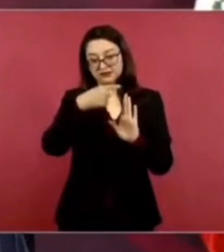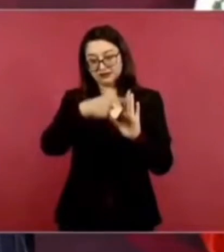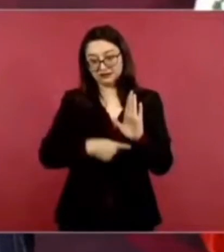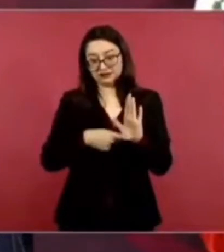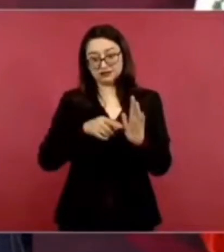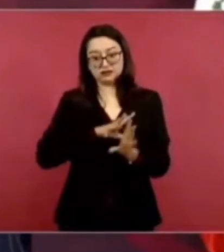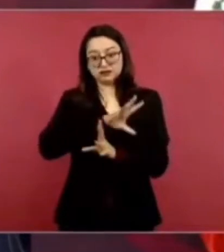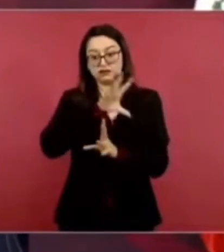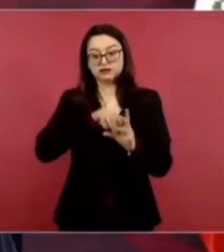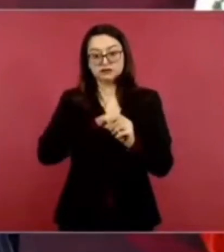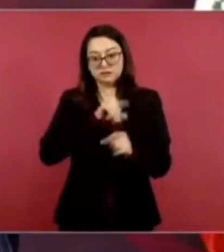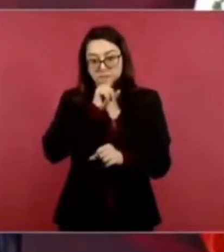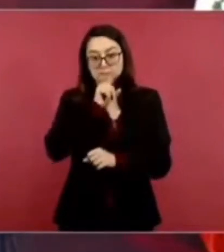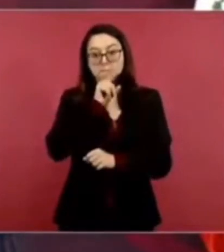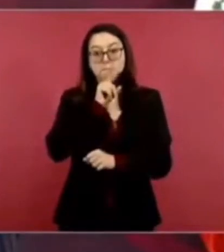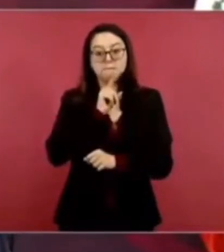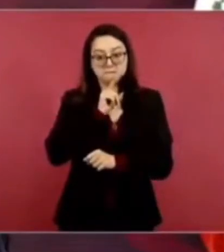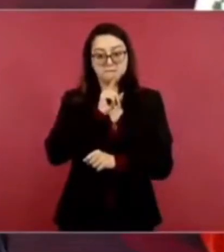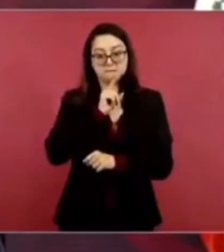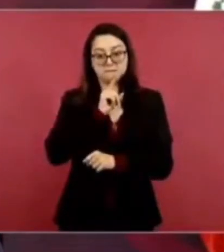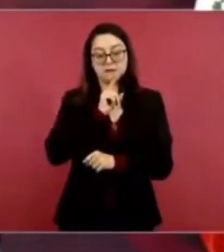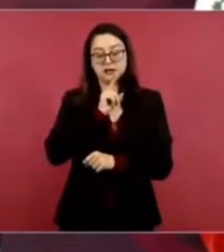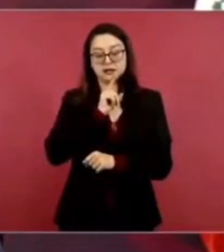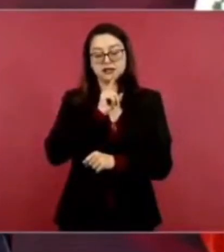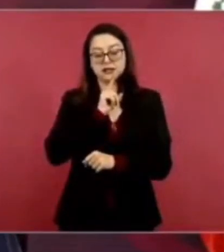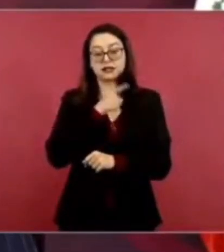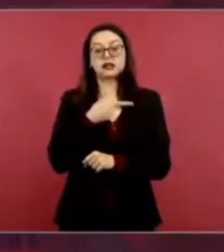eh A quien